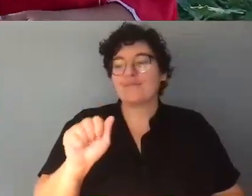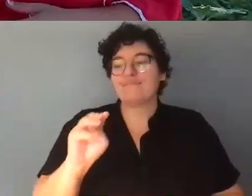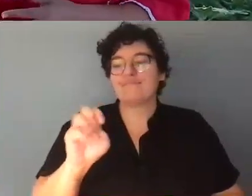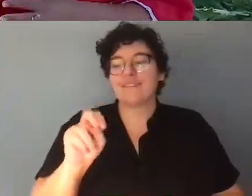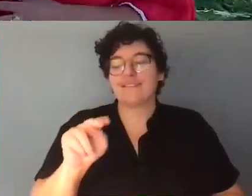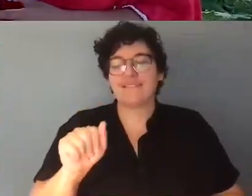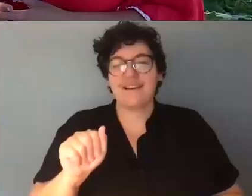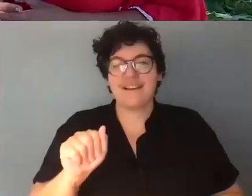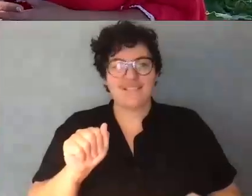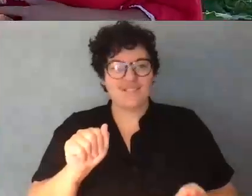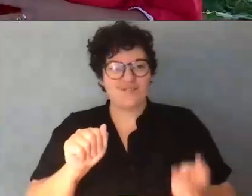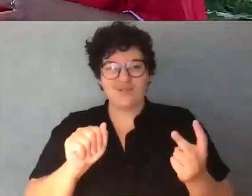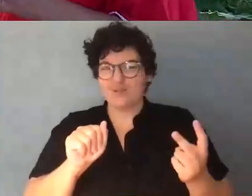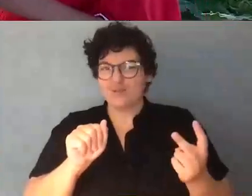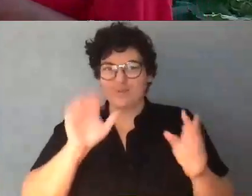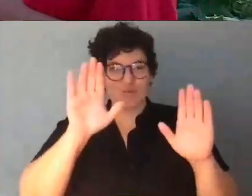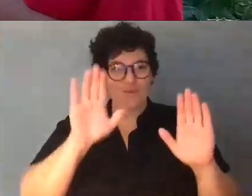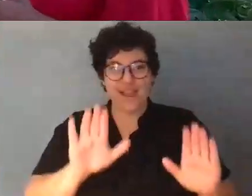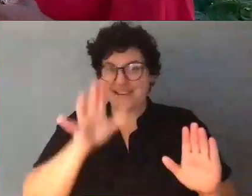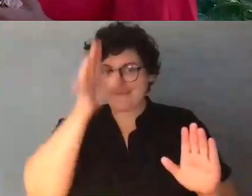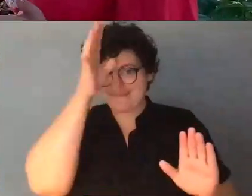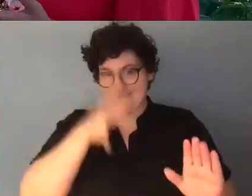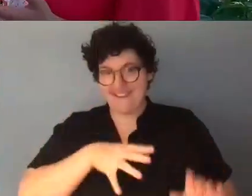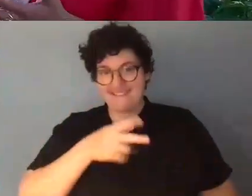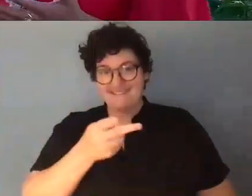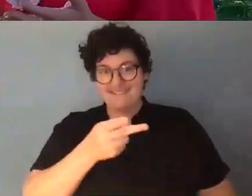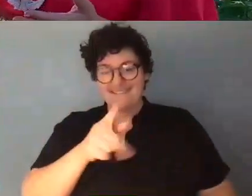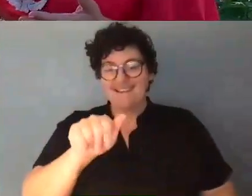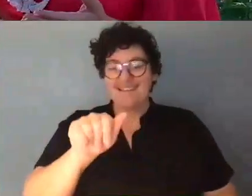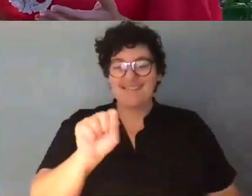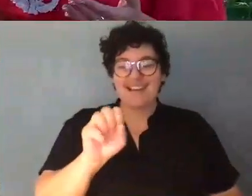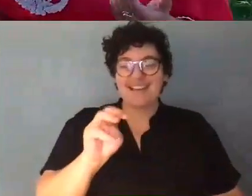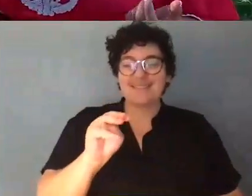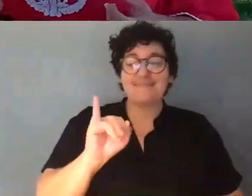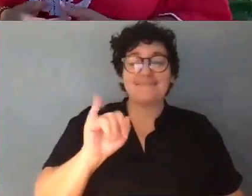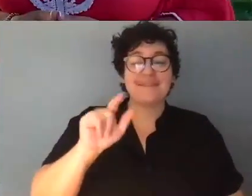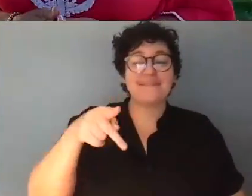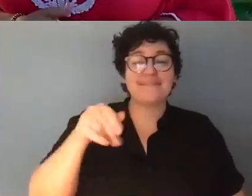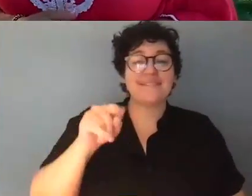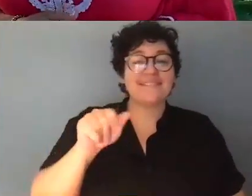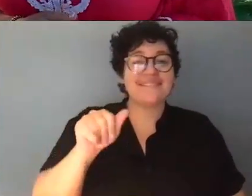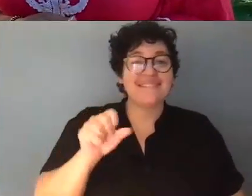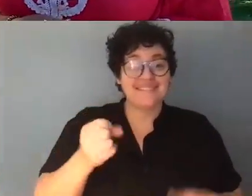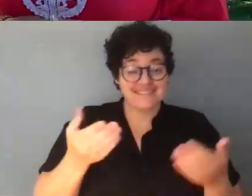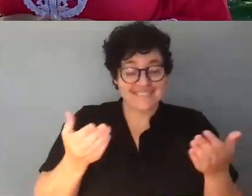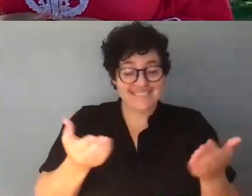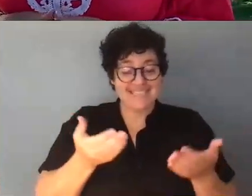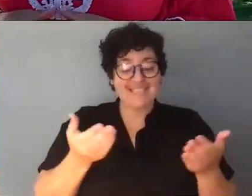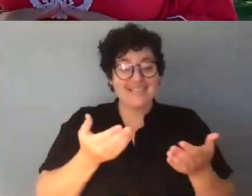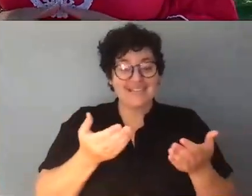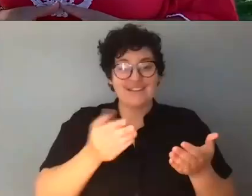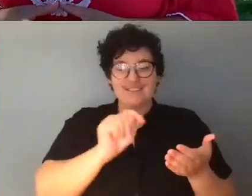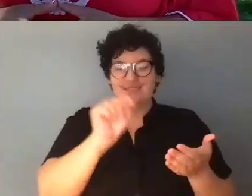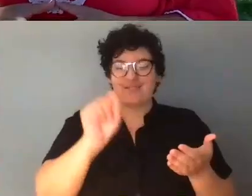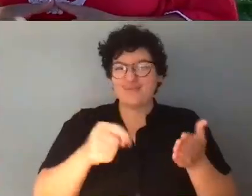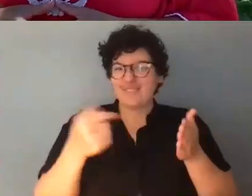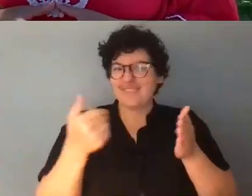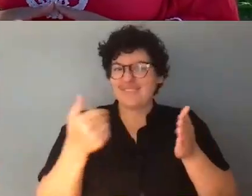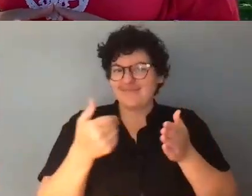Aquí estoy acompañada de dos grandes hombres aquí en Milpitas, en Cottonwood, en Tucson,